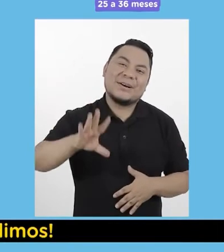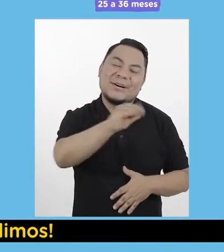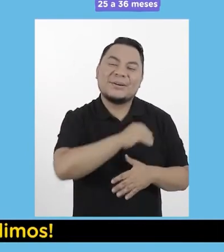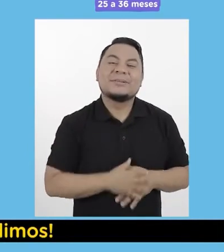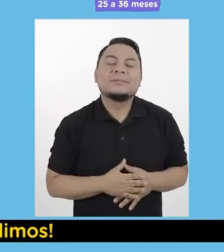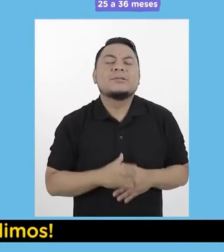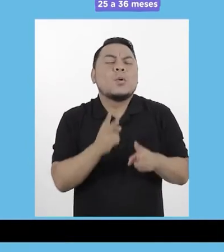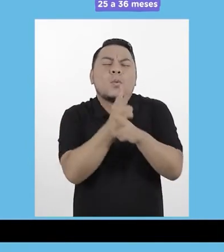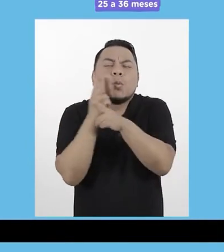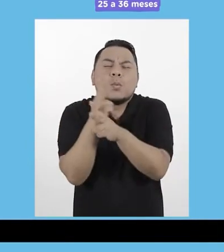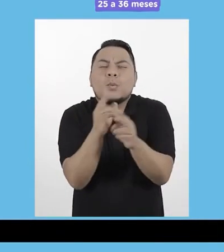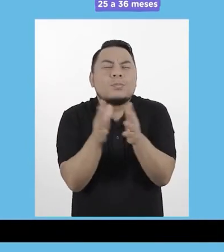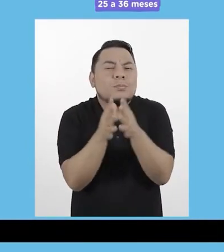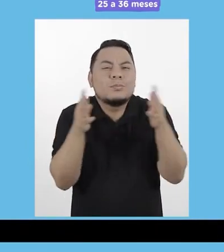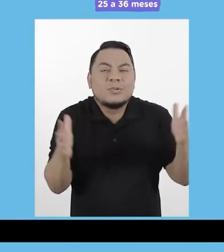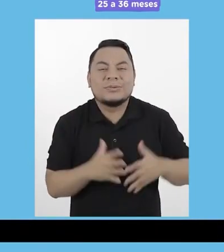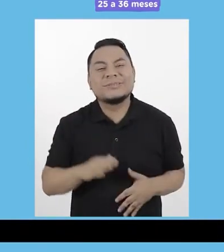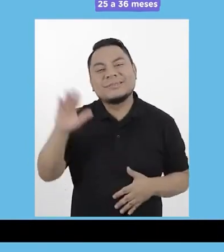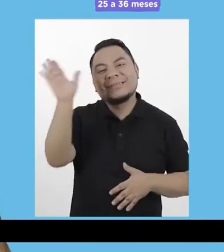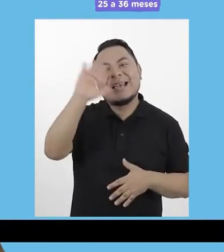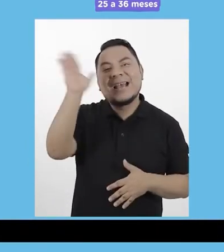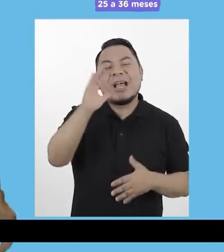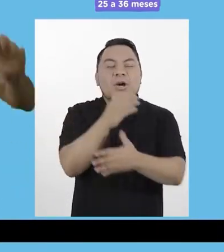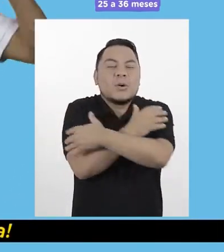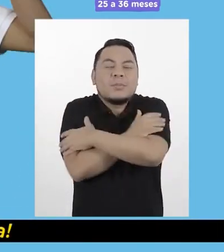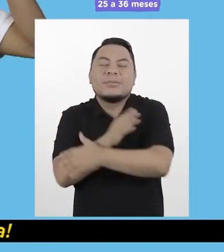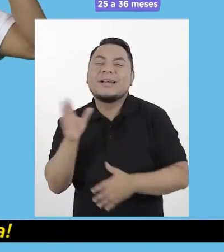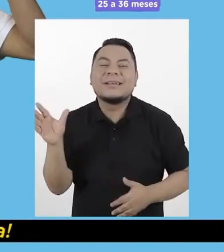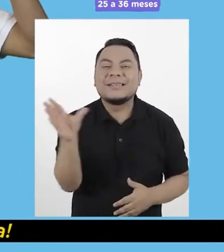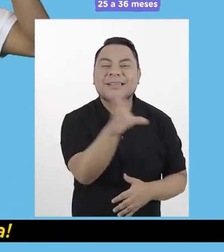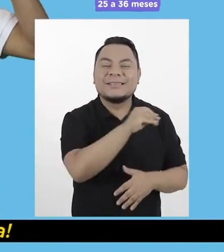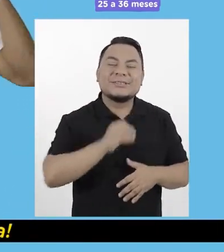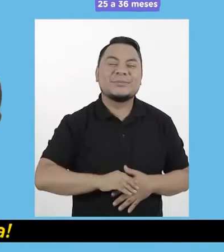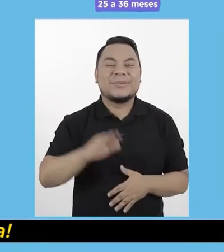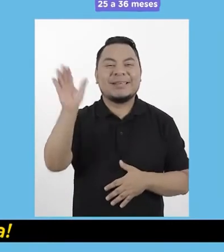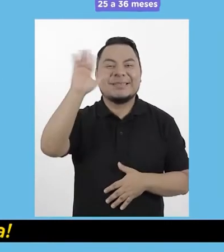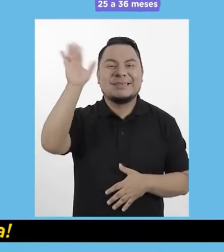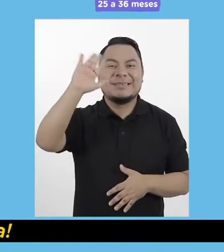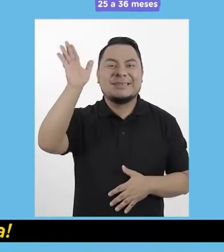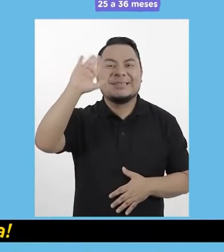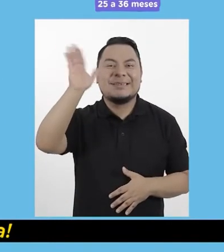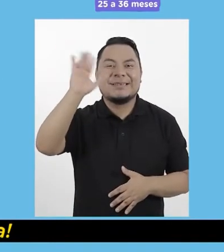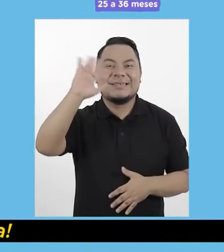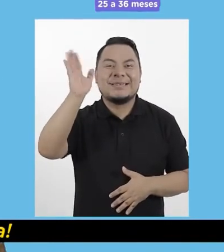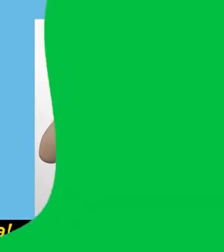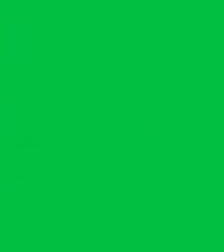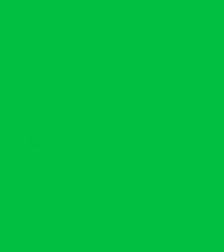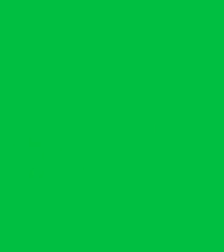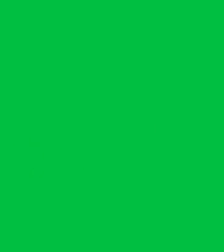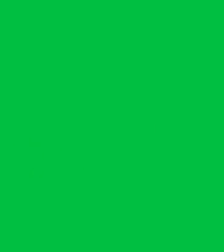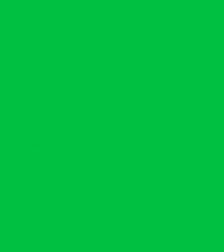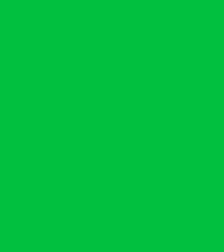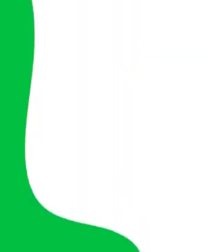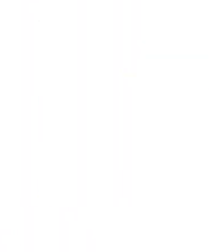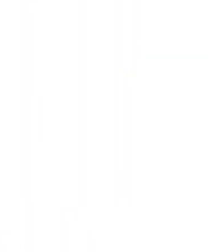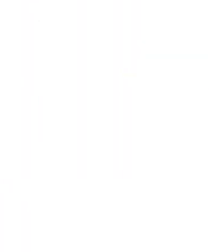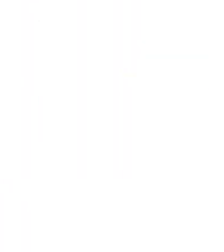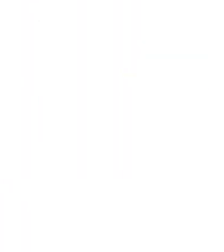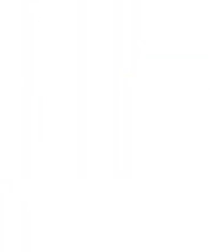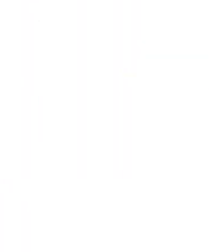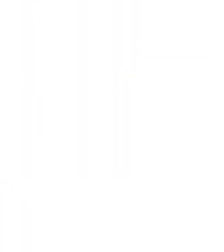nos despedimos. ¡Cuídense mucho! ¡Chao! Tu paranchiscama, Masikuna.